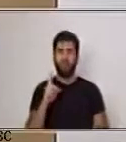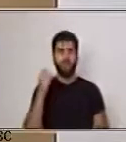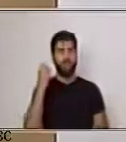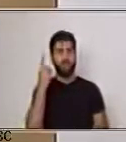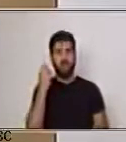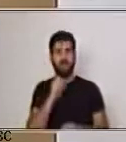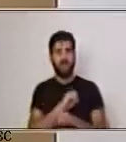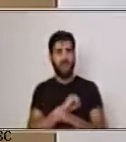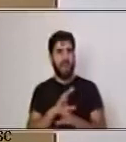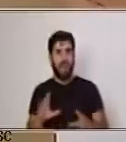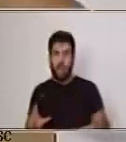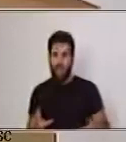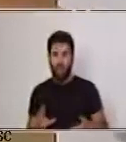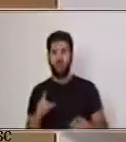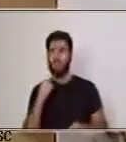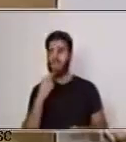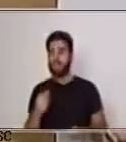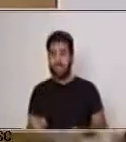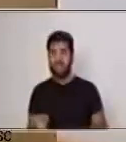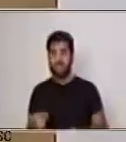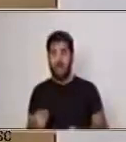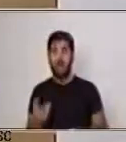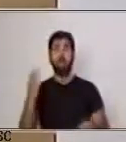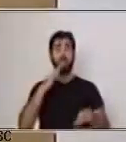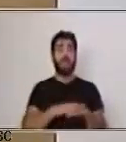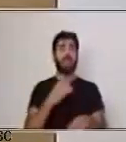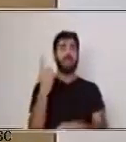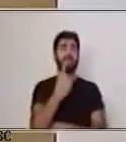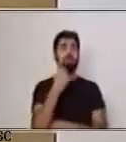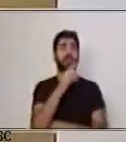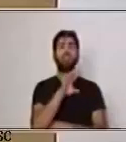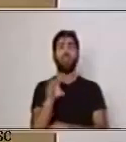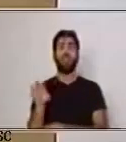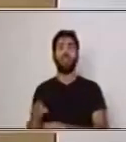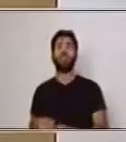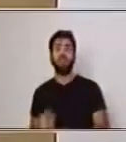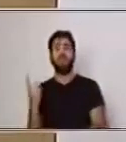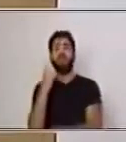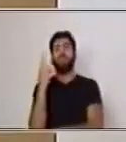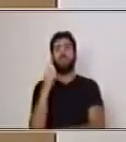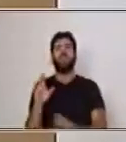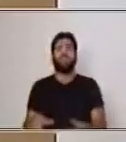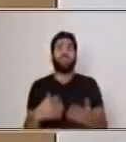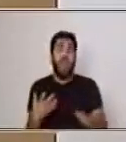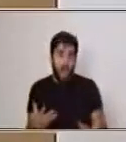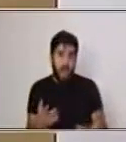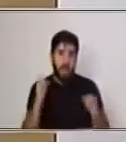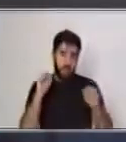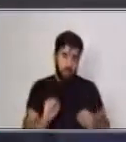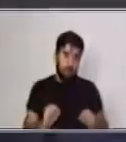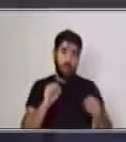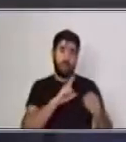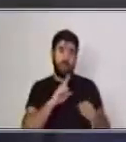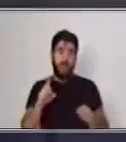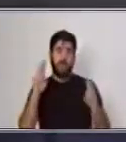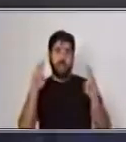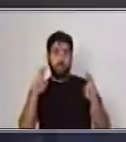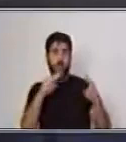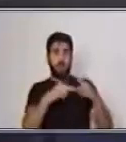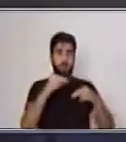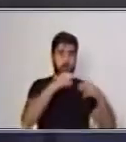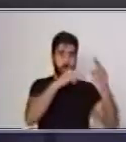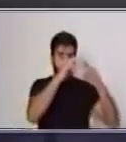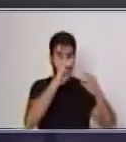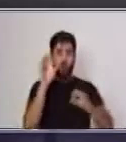poco sentido, porque me dice entre las más importantes. Podría estar hablando de estructuras, podría estar hablando